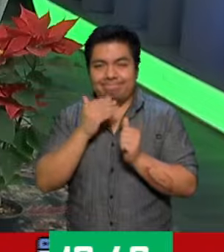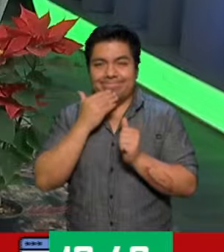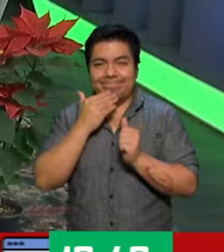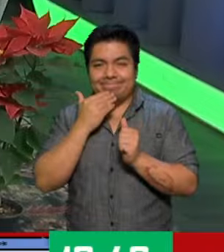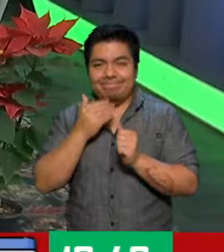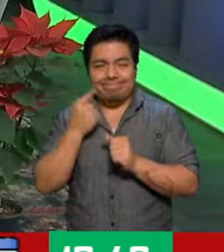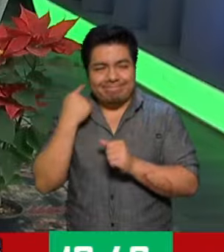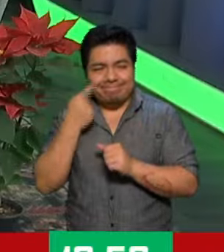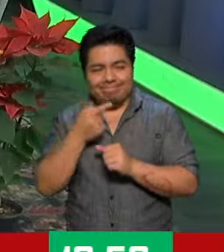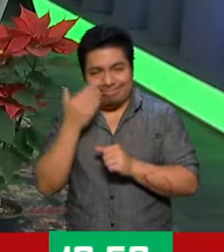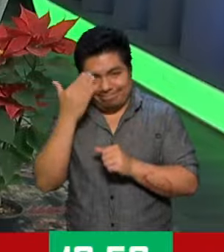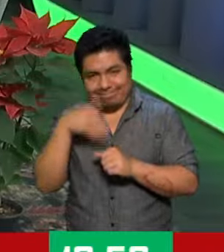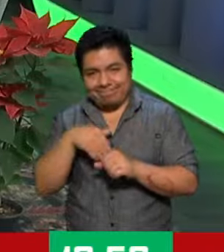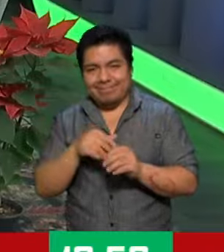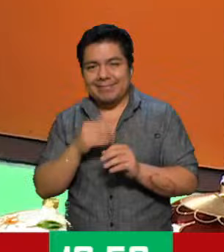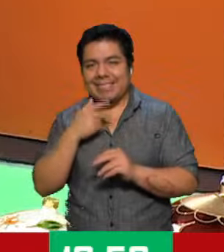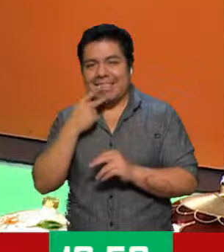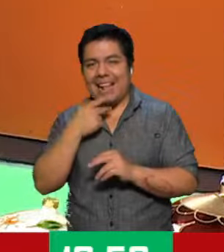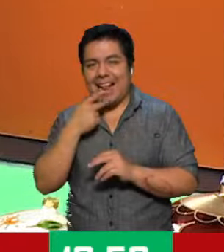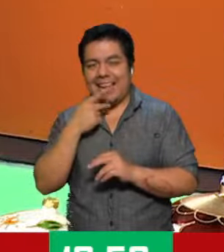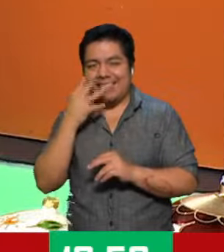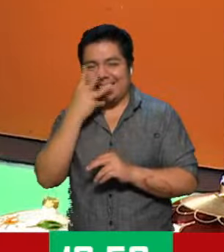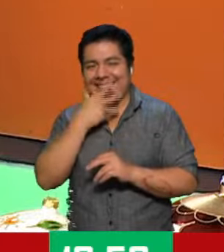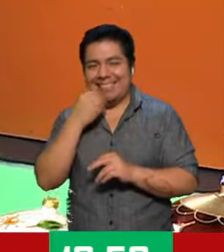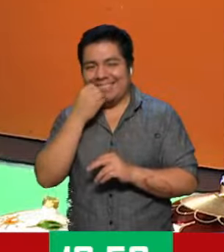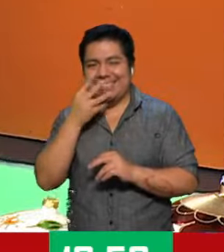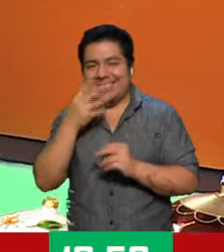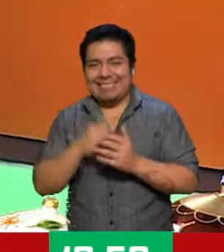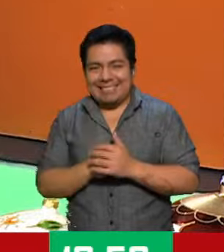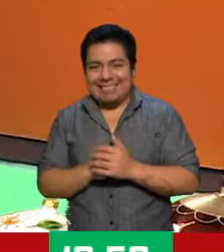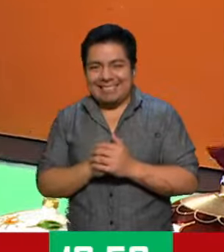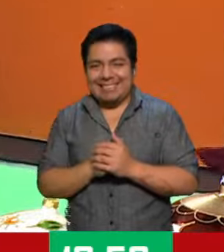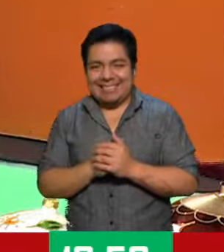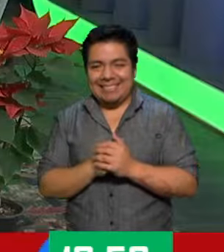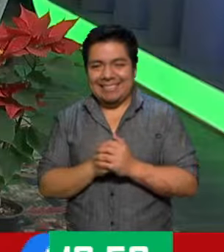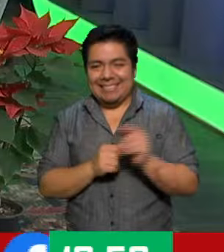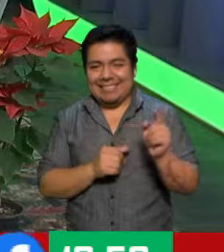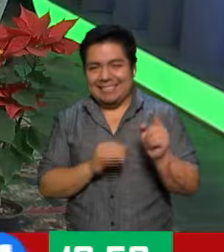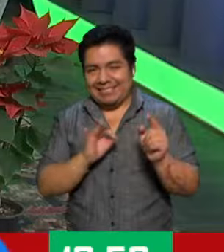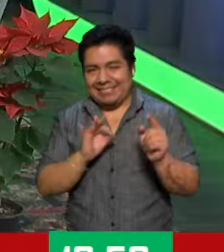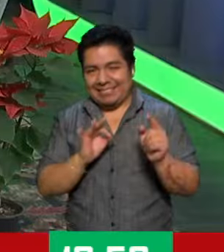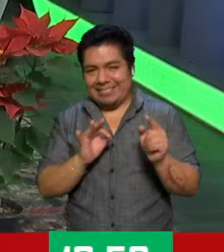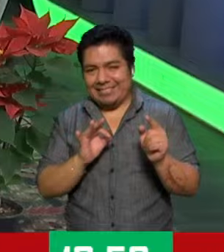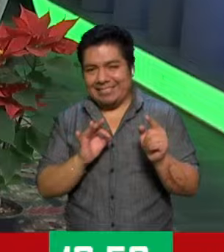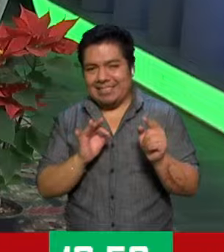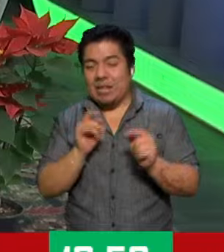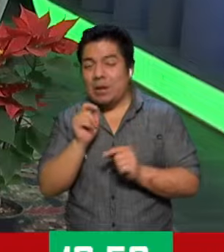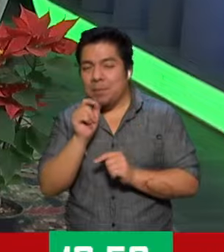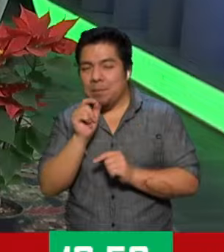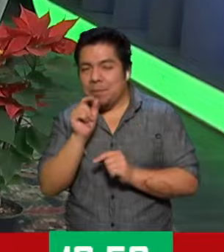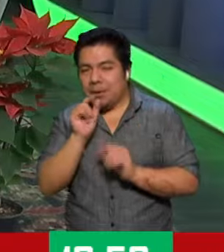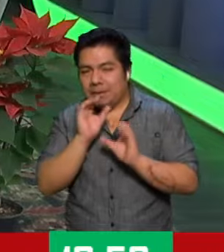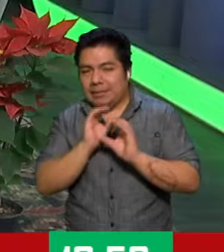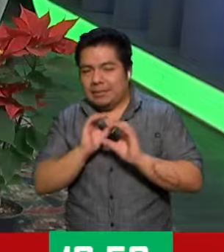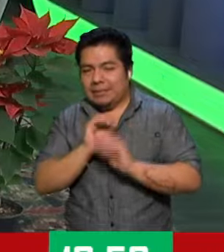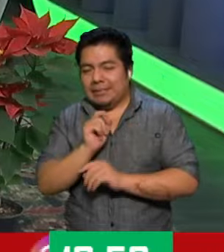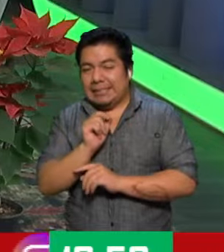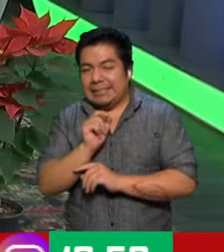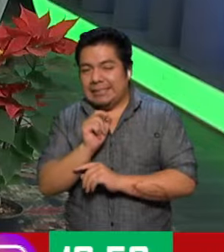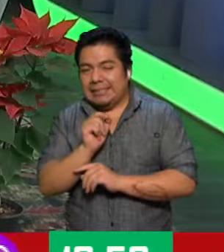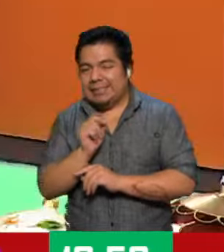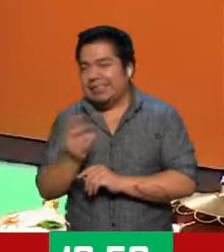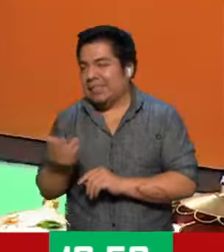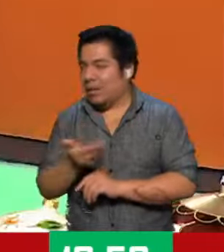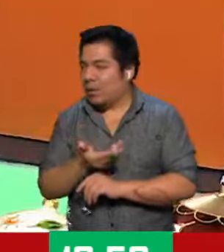Qué maestra. Bonito hablan, qué bonito hablan, no carochas. No a ver, saben el tantito talento. A capela, tantito a capela. Hijo,